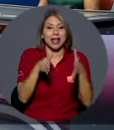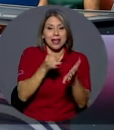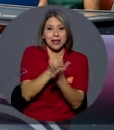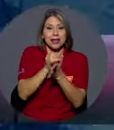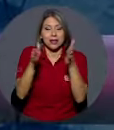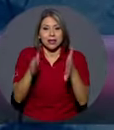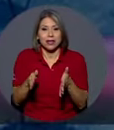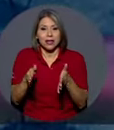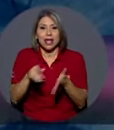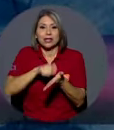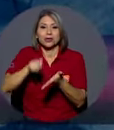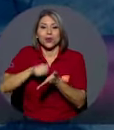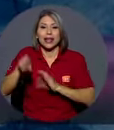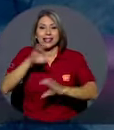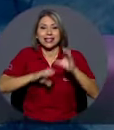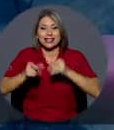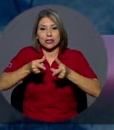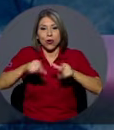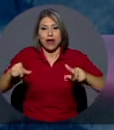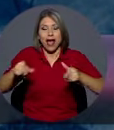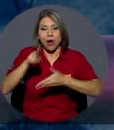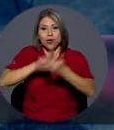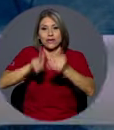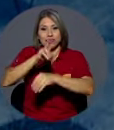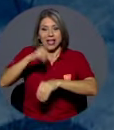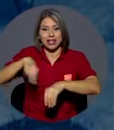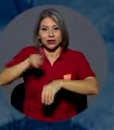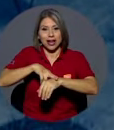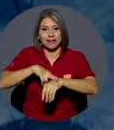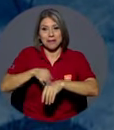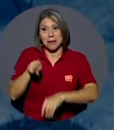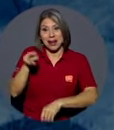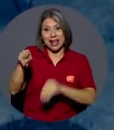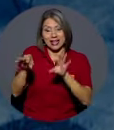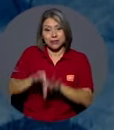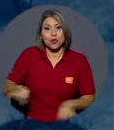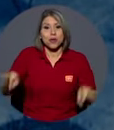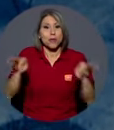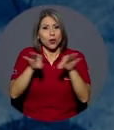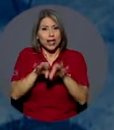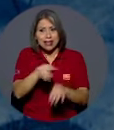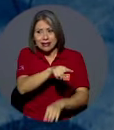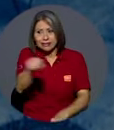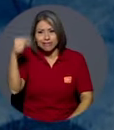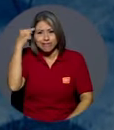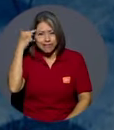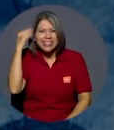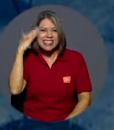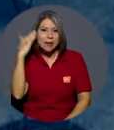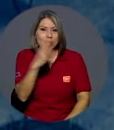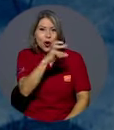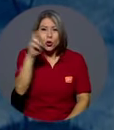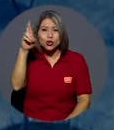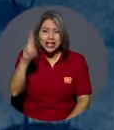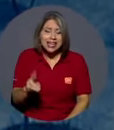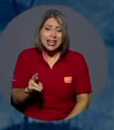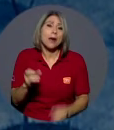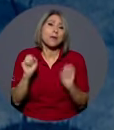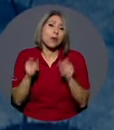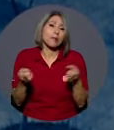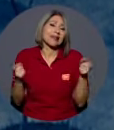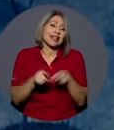Escuela de Ciencias Geográficas de la Universidad Nacional. Para él es muy importante mantener la conciencia de que Costa Rica es un